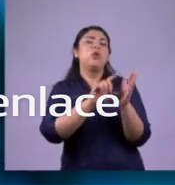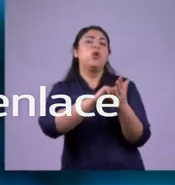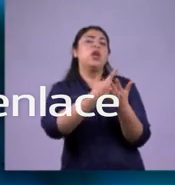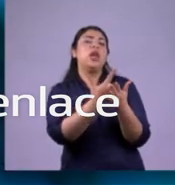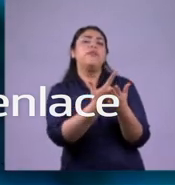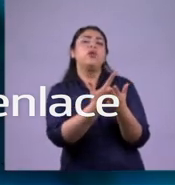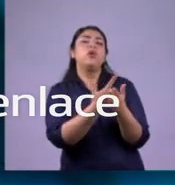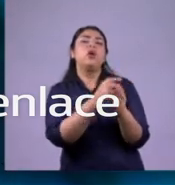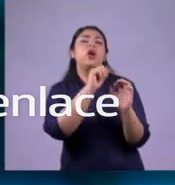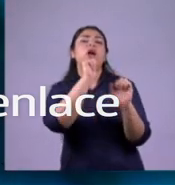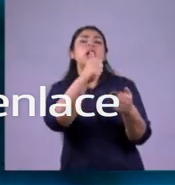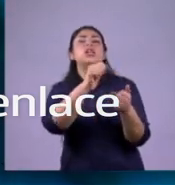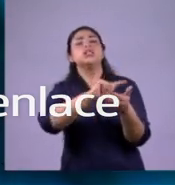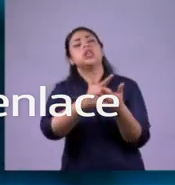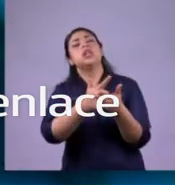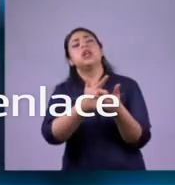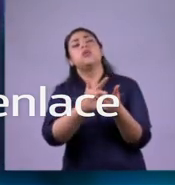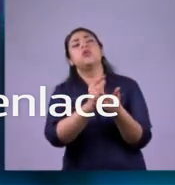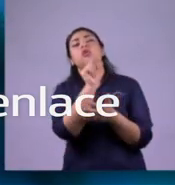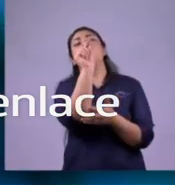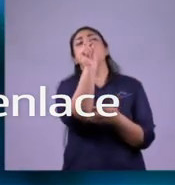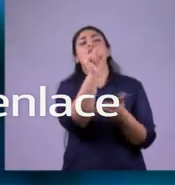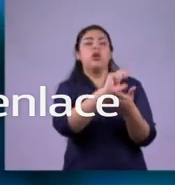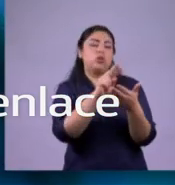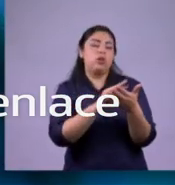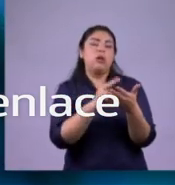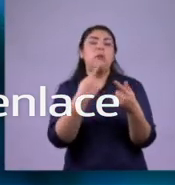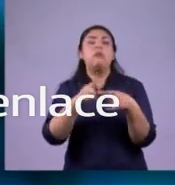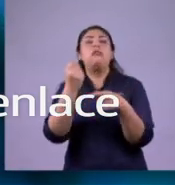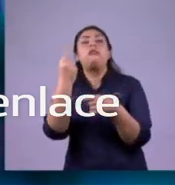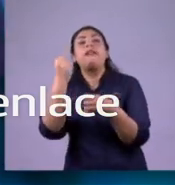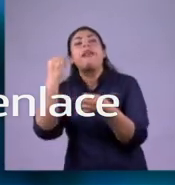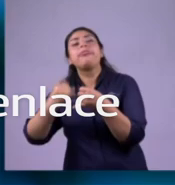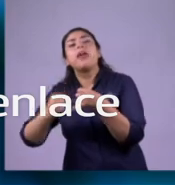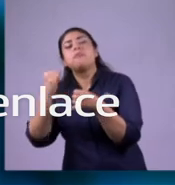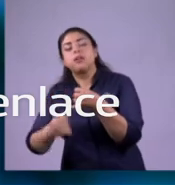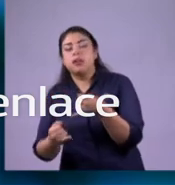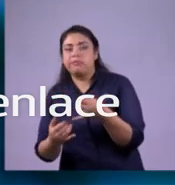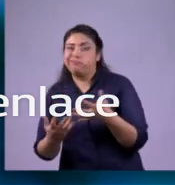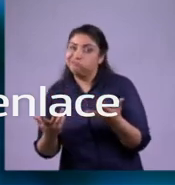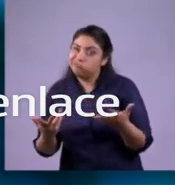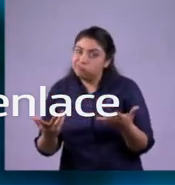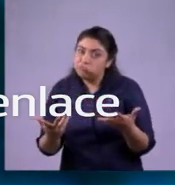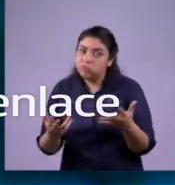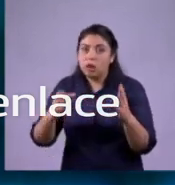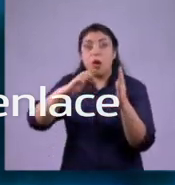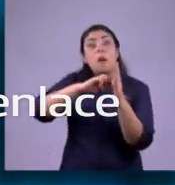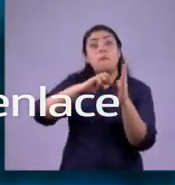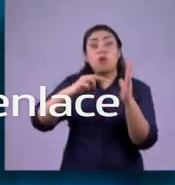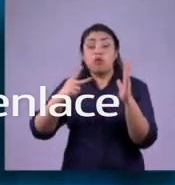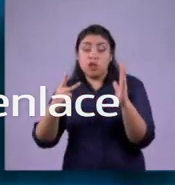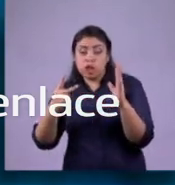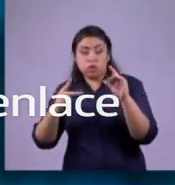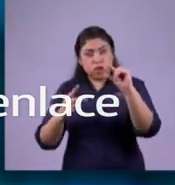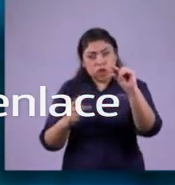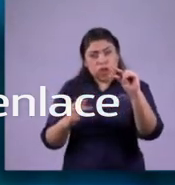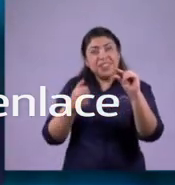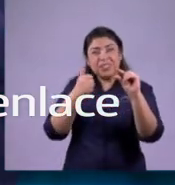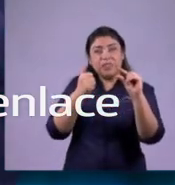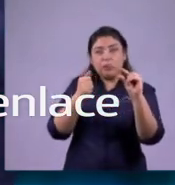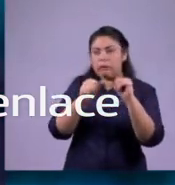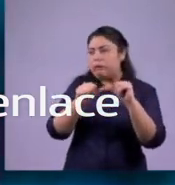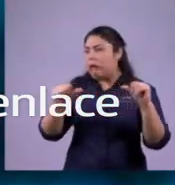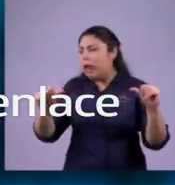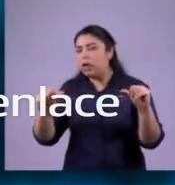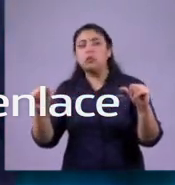tuvo corta duración los proyectos nos van a gustar si son en corto no en largo